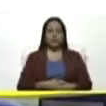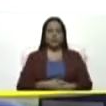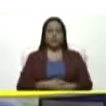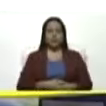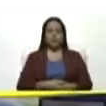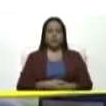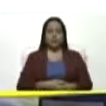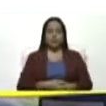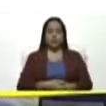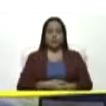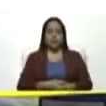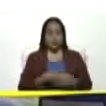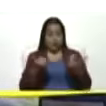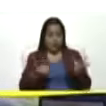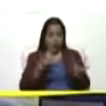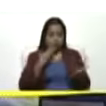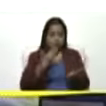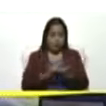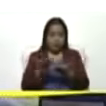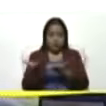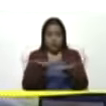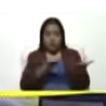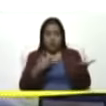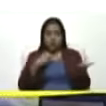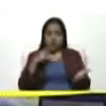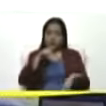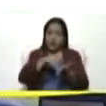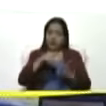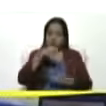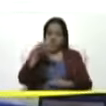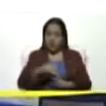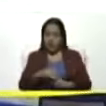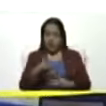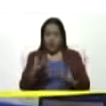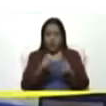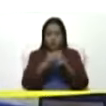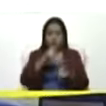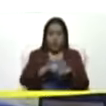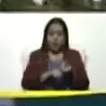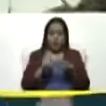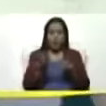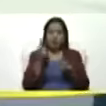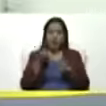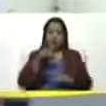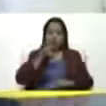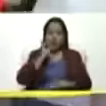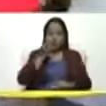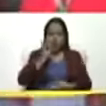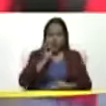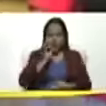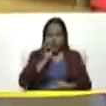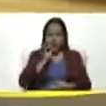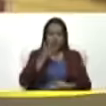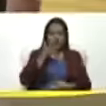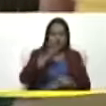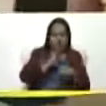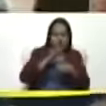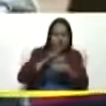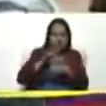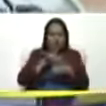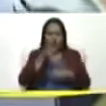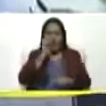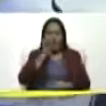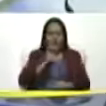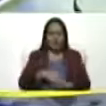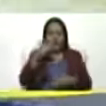Y con su permiso, yo vine de verdad con Silita, fue a tomar café, a catar café. Saludo a